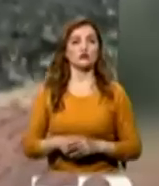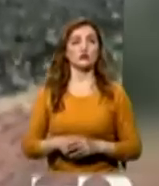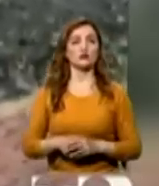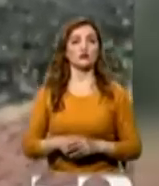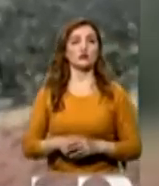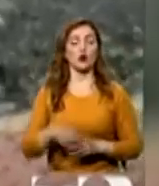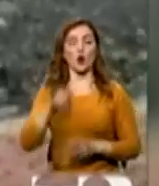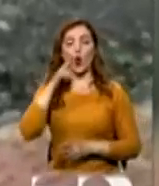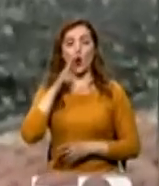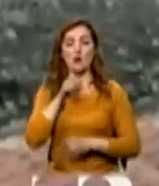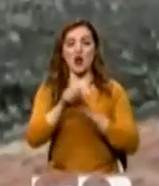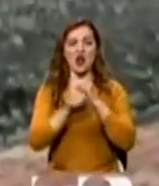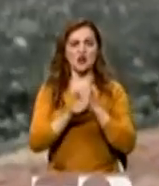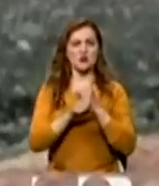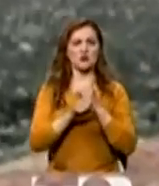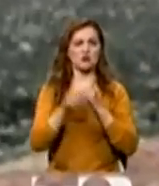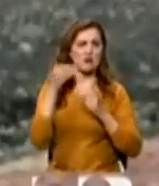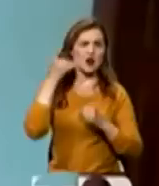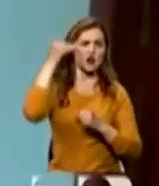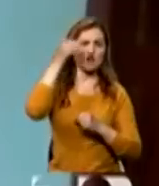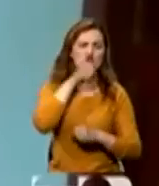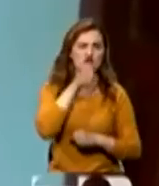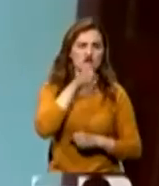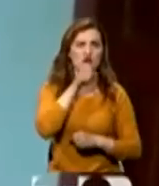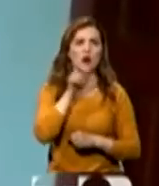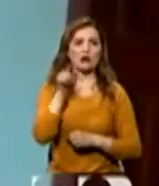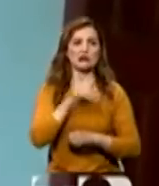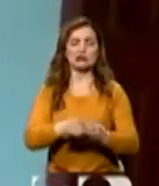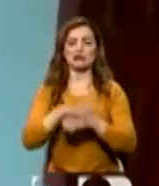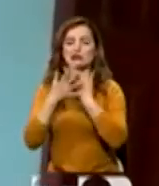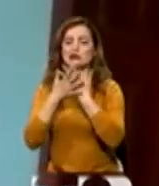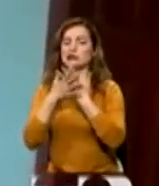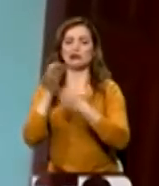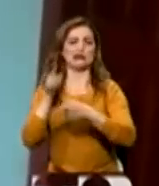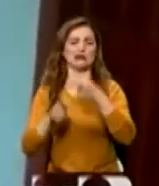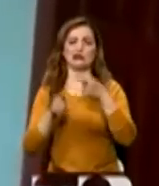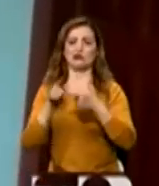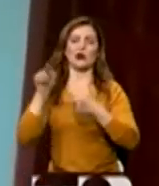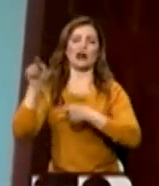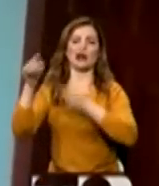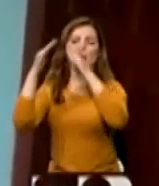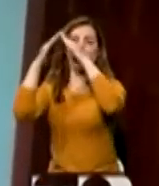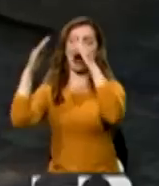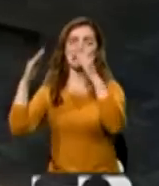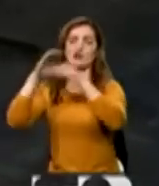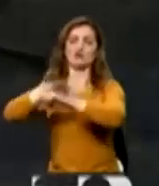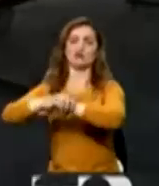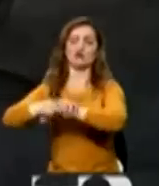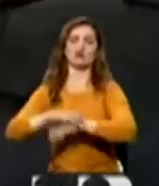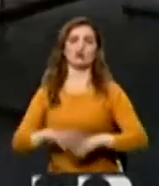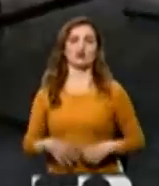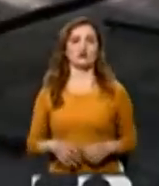edad del hombre no podría ser detenido y se le aplicarían medidas sustitutivas, es decir, arresto domiciliario.